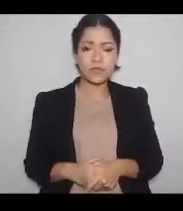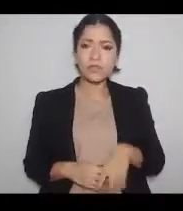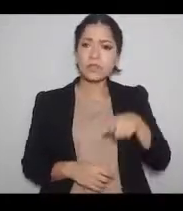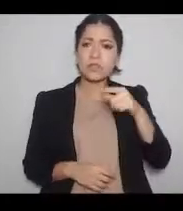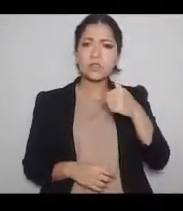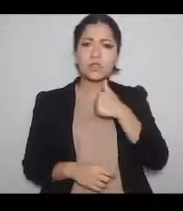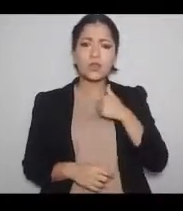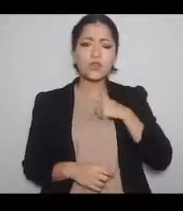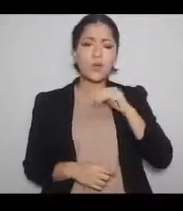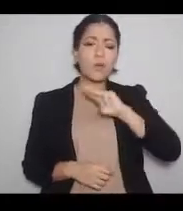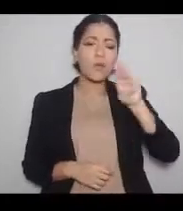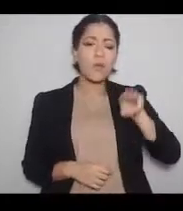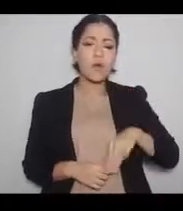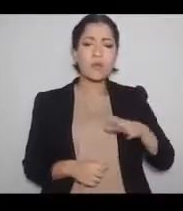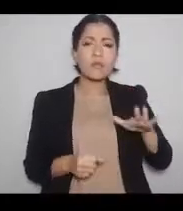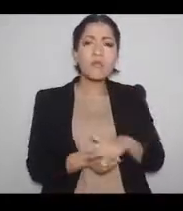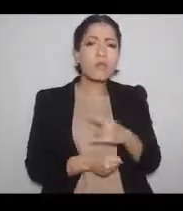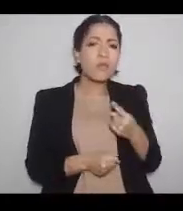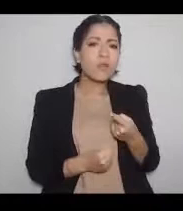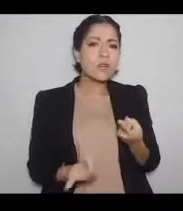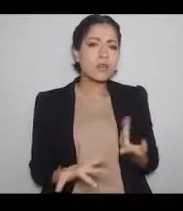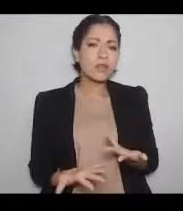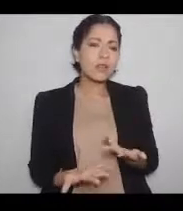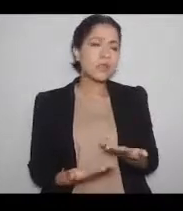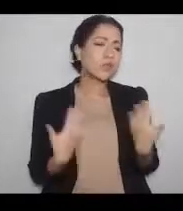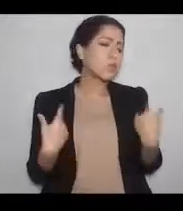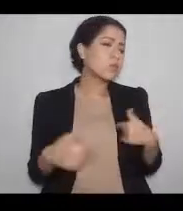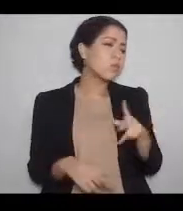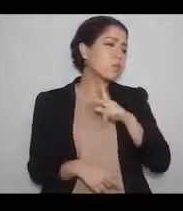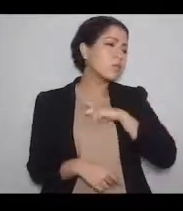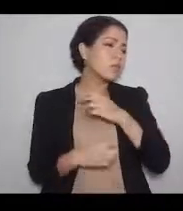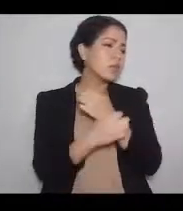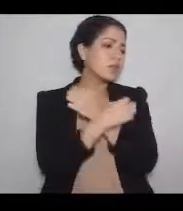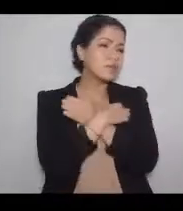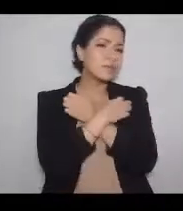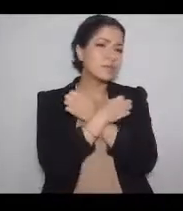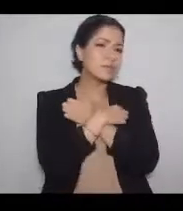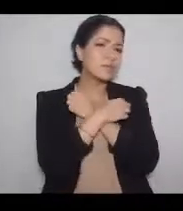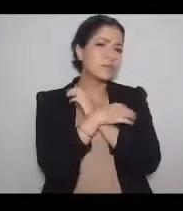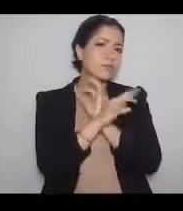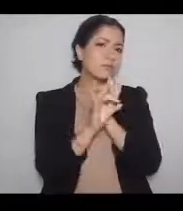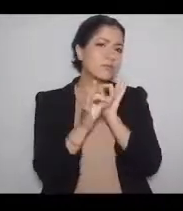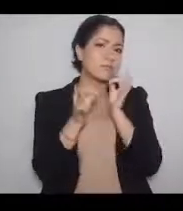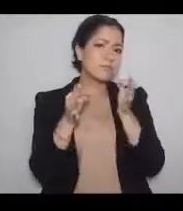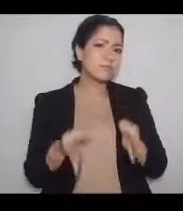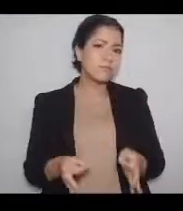Fui a un banquete en Praga y bebí más de la cuenta.